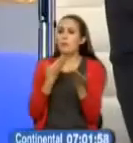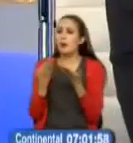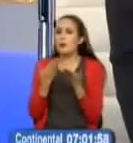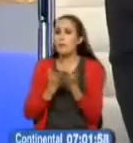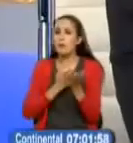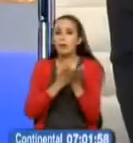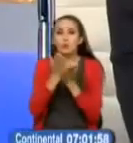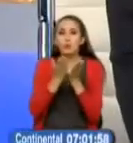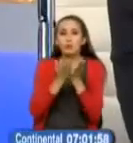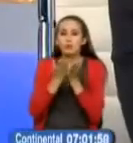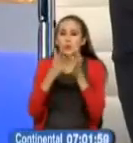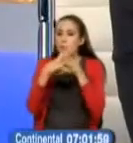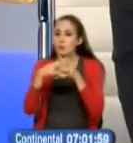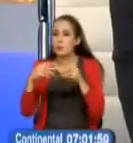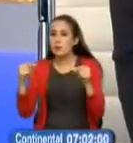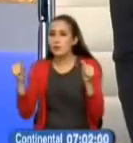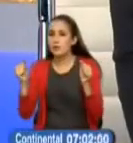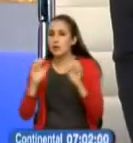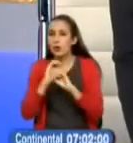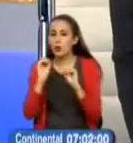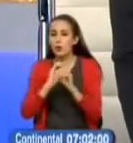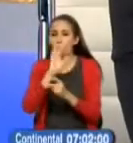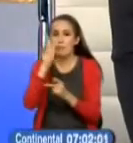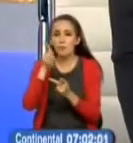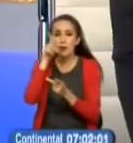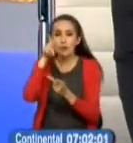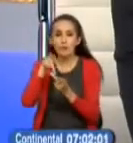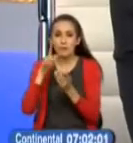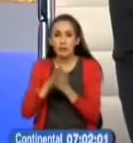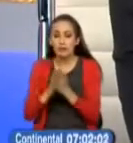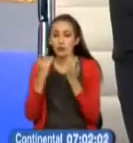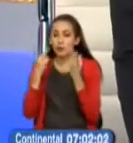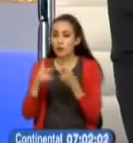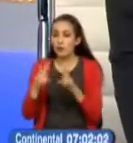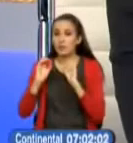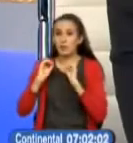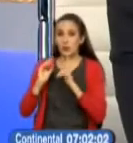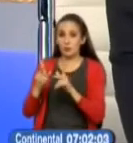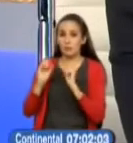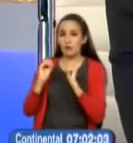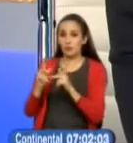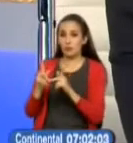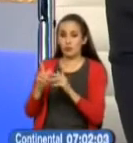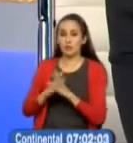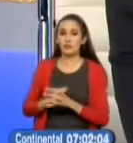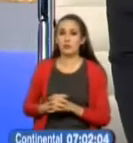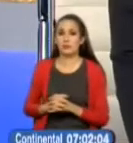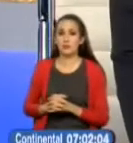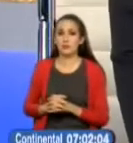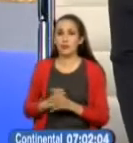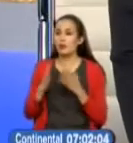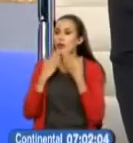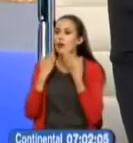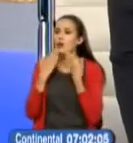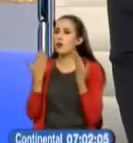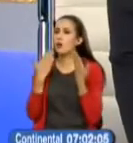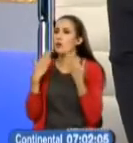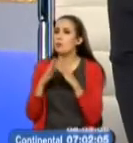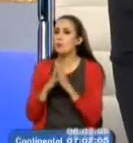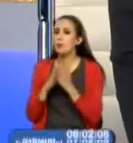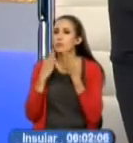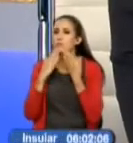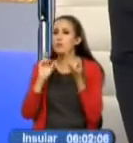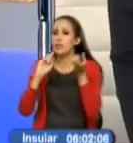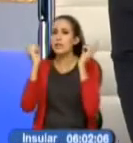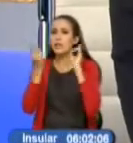un servicio de calidad, de eficiencia y de oportunidad a los estudiantes. ¿De qué manera podemos corregir esto? Porque